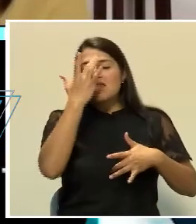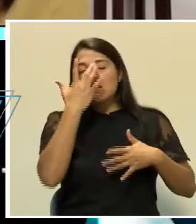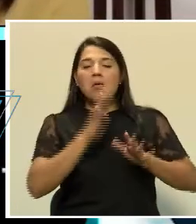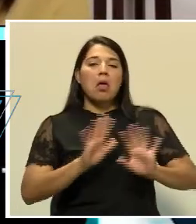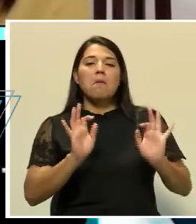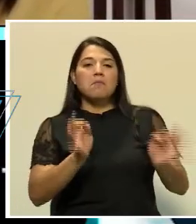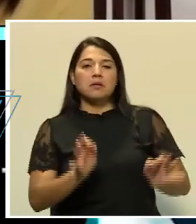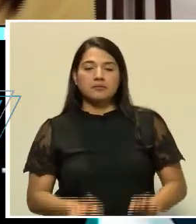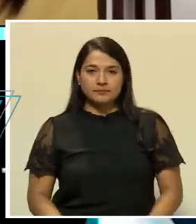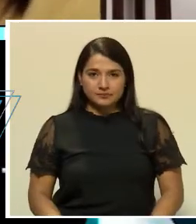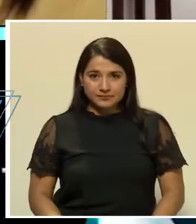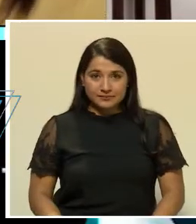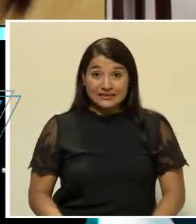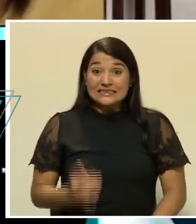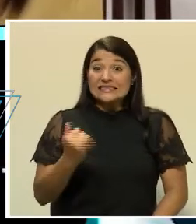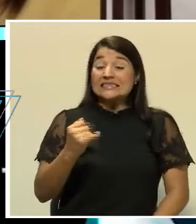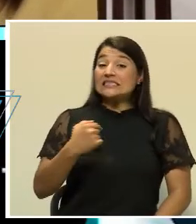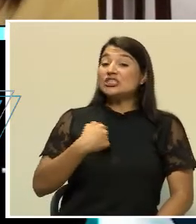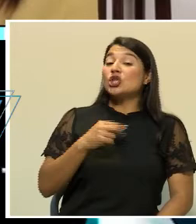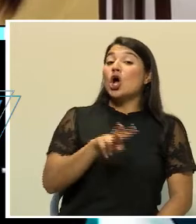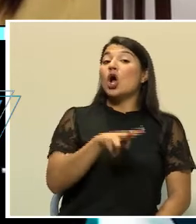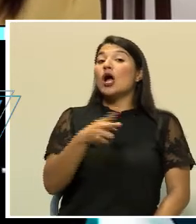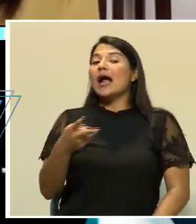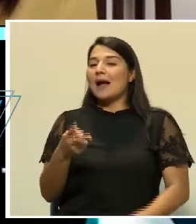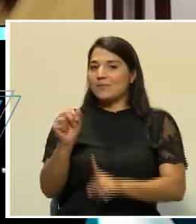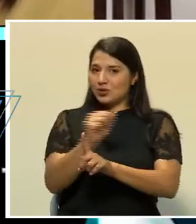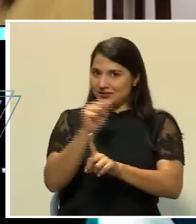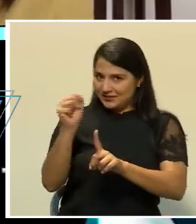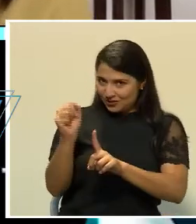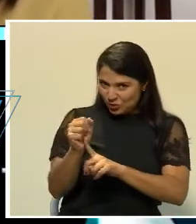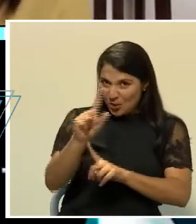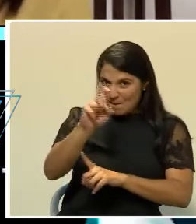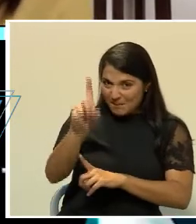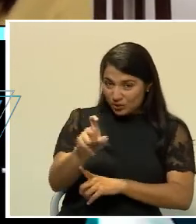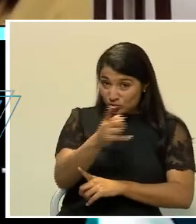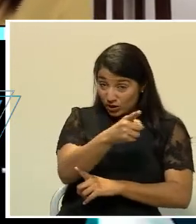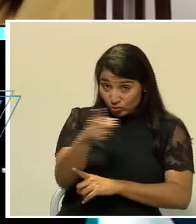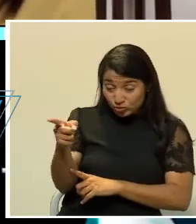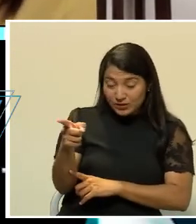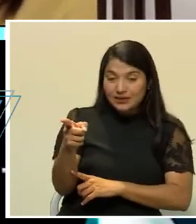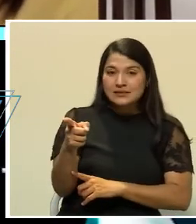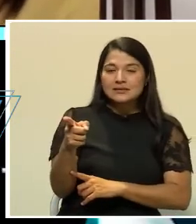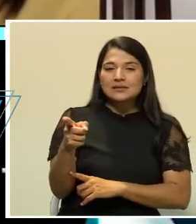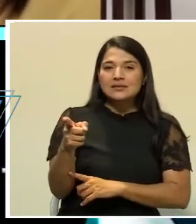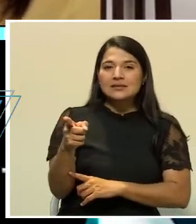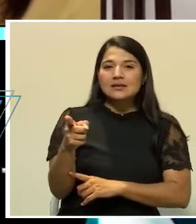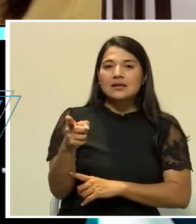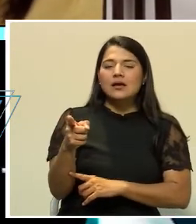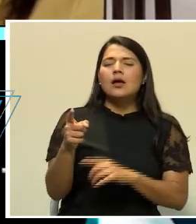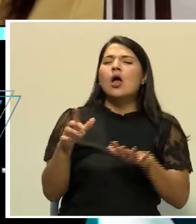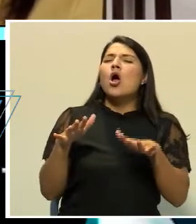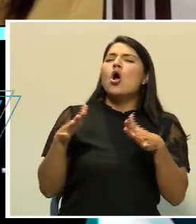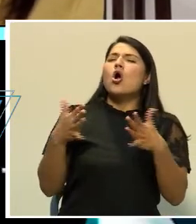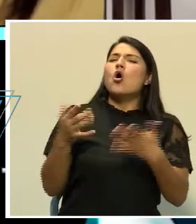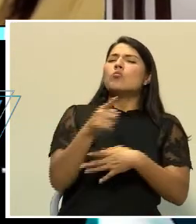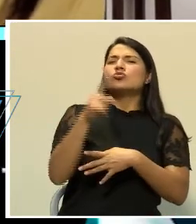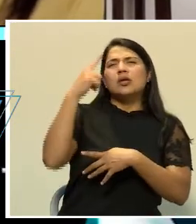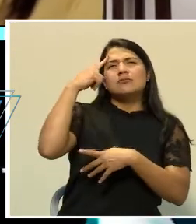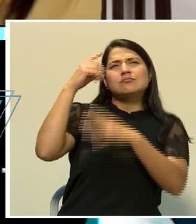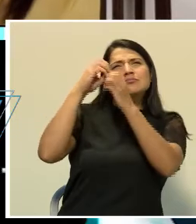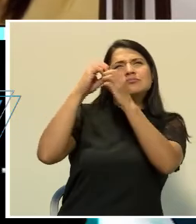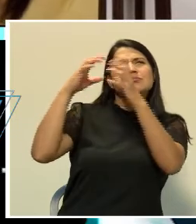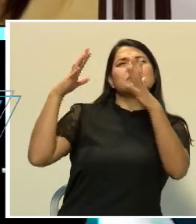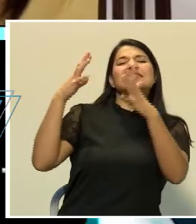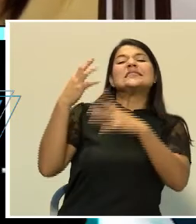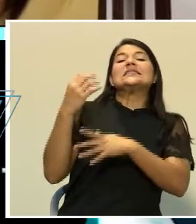nada. Si yo les hago la pregunta a quienes nos están escuchando en este momento, a vos inclusive, ¿cómo imaginan que hubiera sido